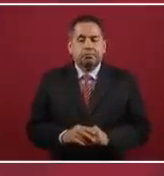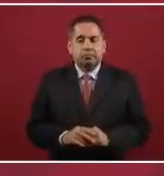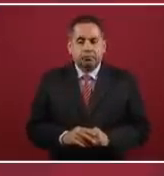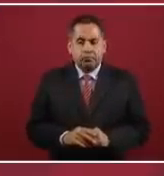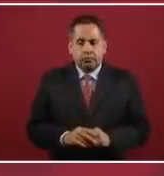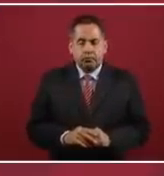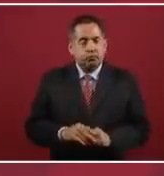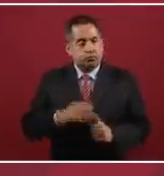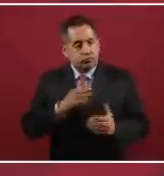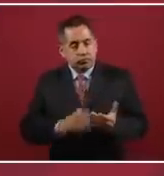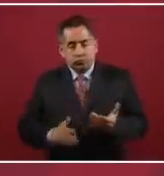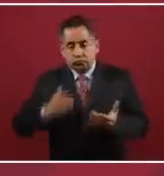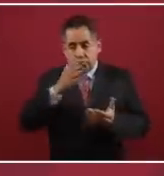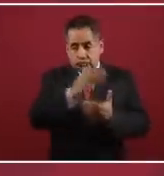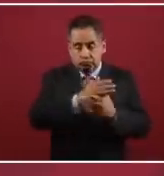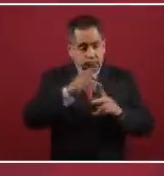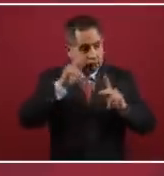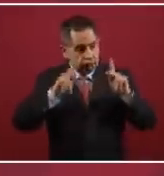visitamos